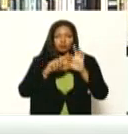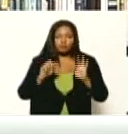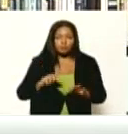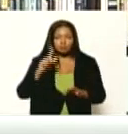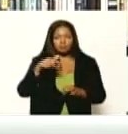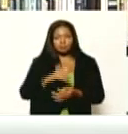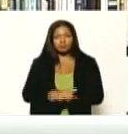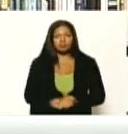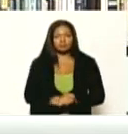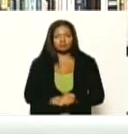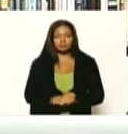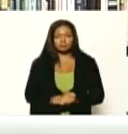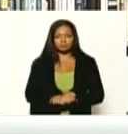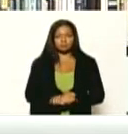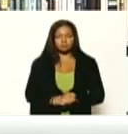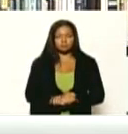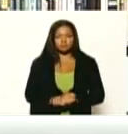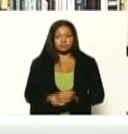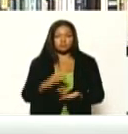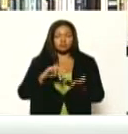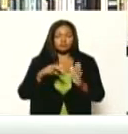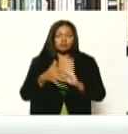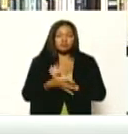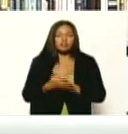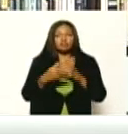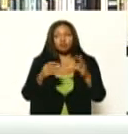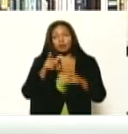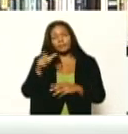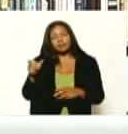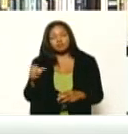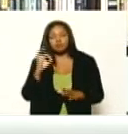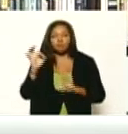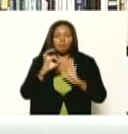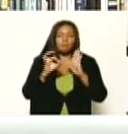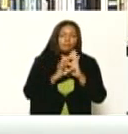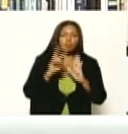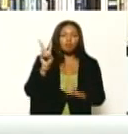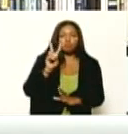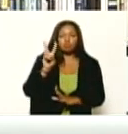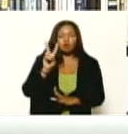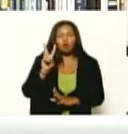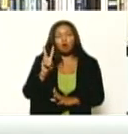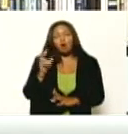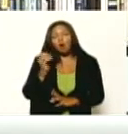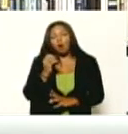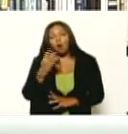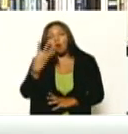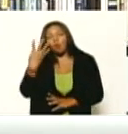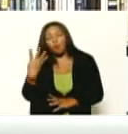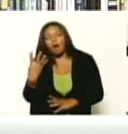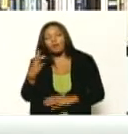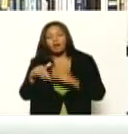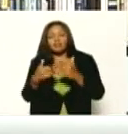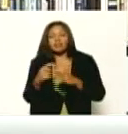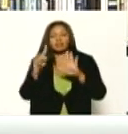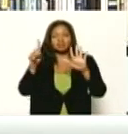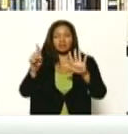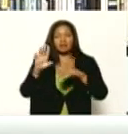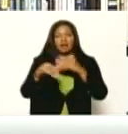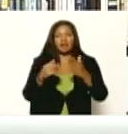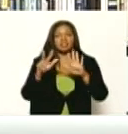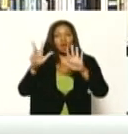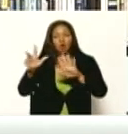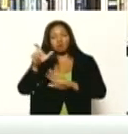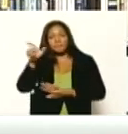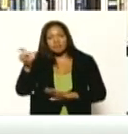y por lo tanto, en lugar de que una persona contagie a dos, puede contagiar a cuatro, seis, hasta ocho